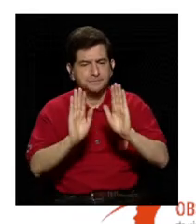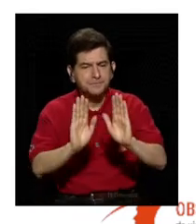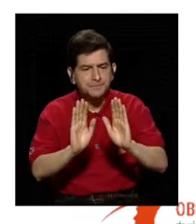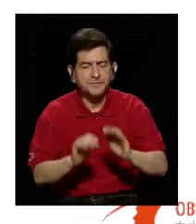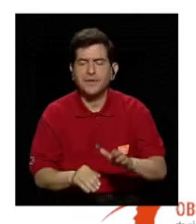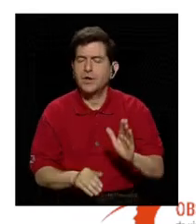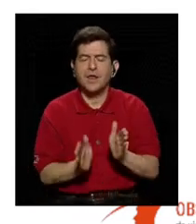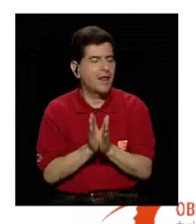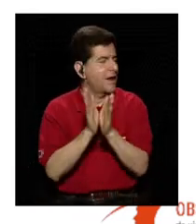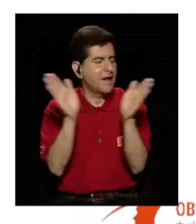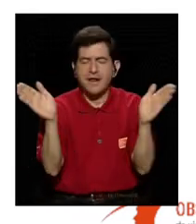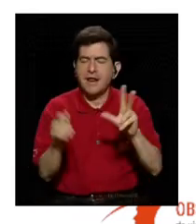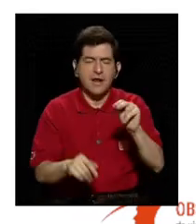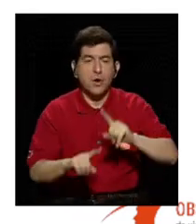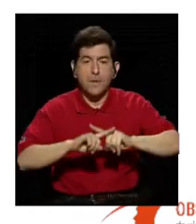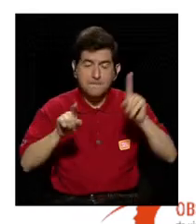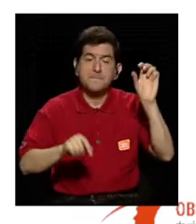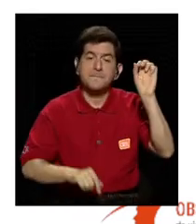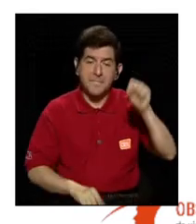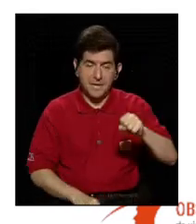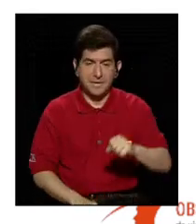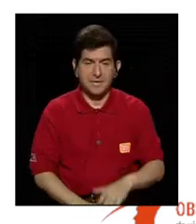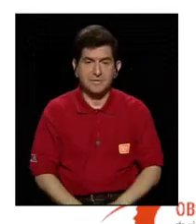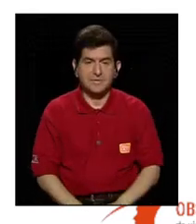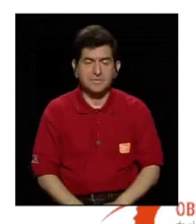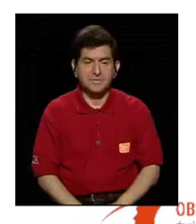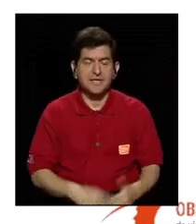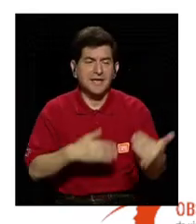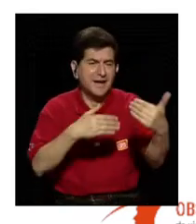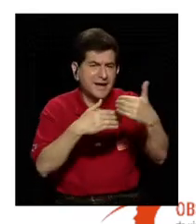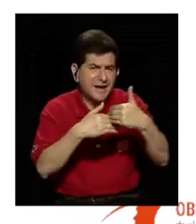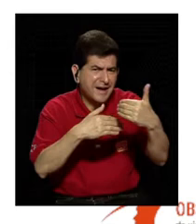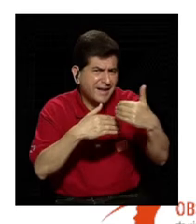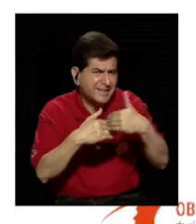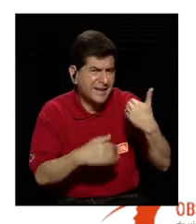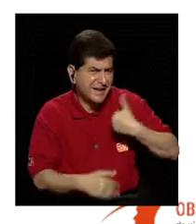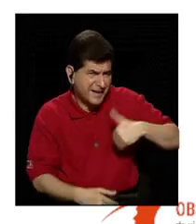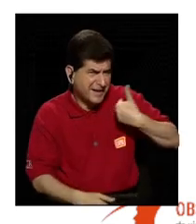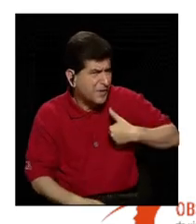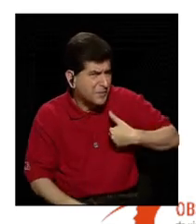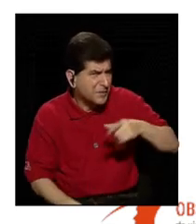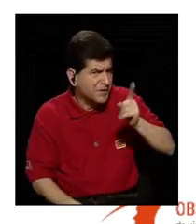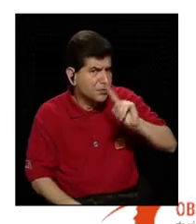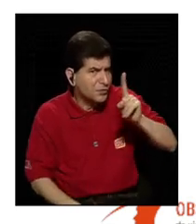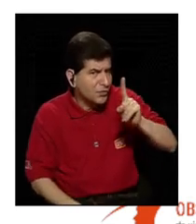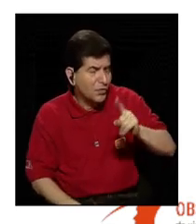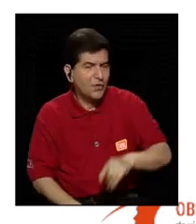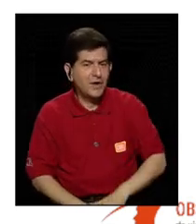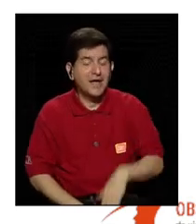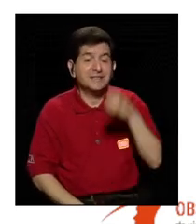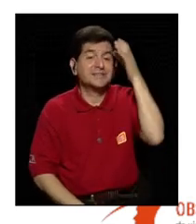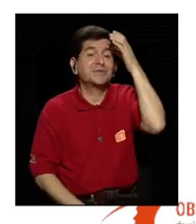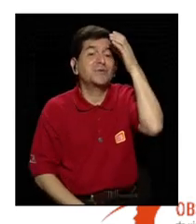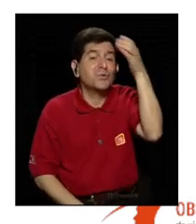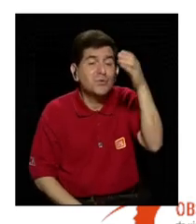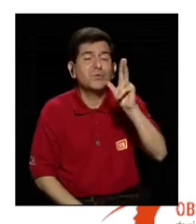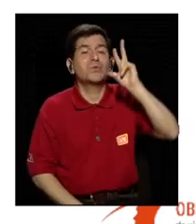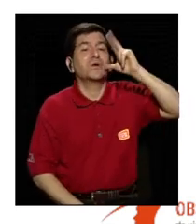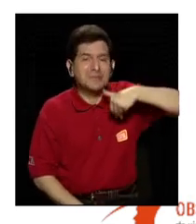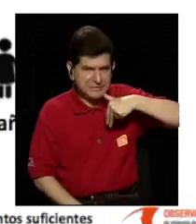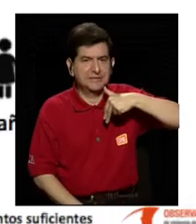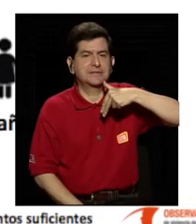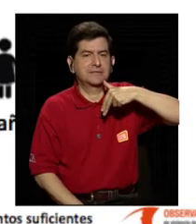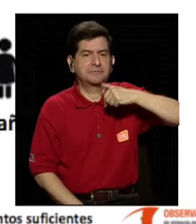podemos generalizar, pero sí podemos y no podemos, el ataque no es hacia los hombres, el ataque es hacia la cultura